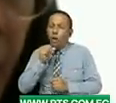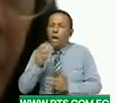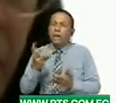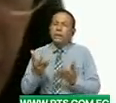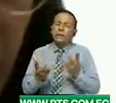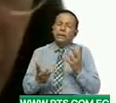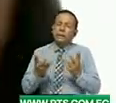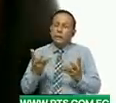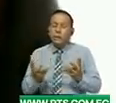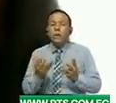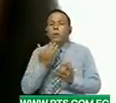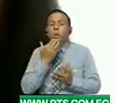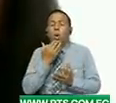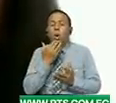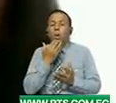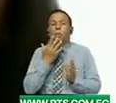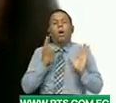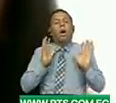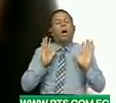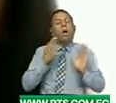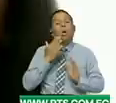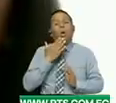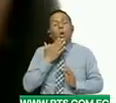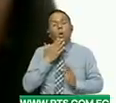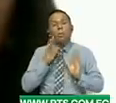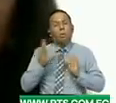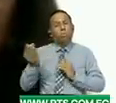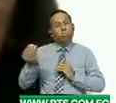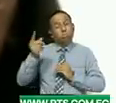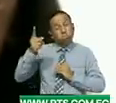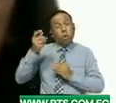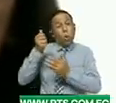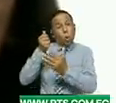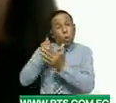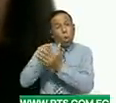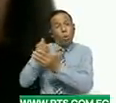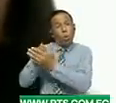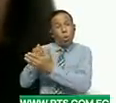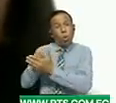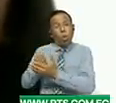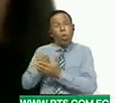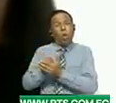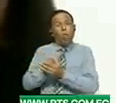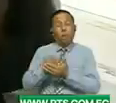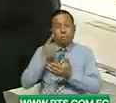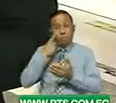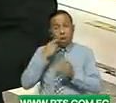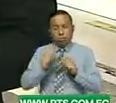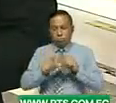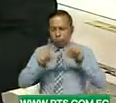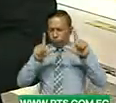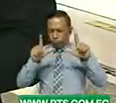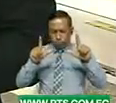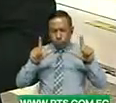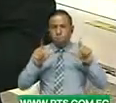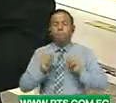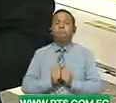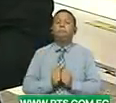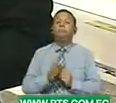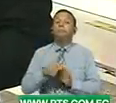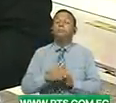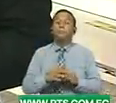siendo adquiridos por subasta inversa, por medio del catálogo electrónico. Por su parte, el gremio de